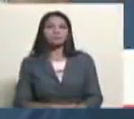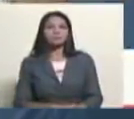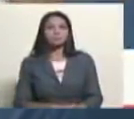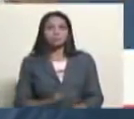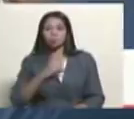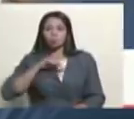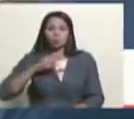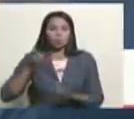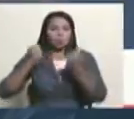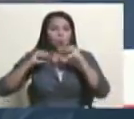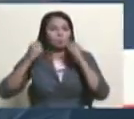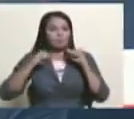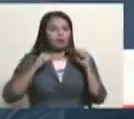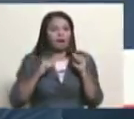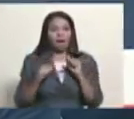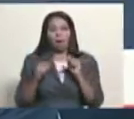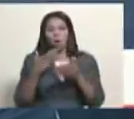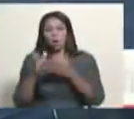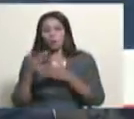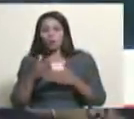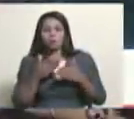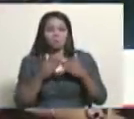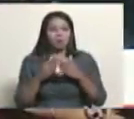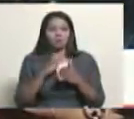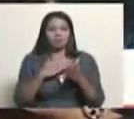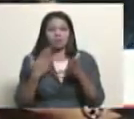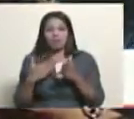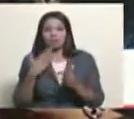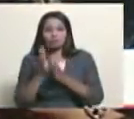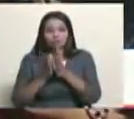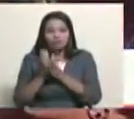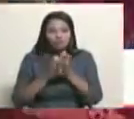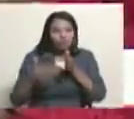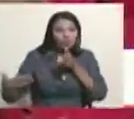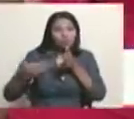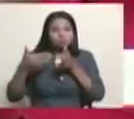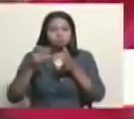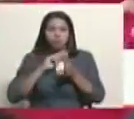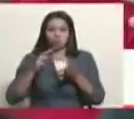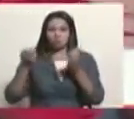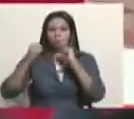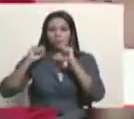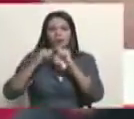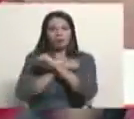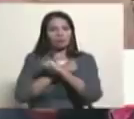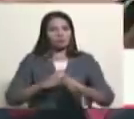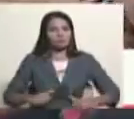Estamos preparados para cualquier intentona, escaramuza, cualquier locura.